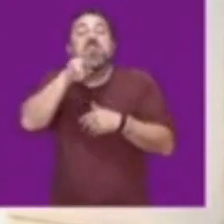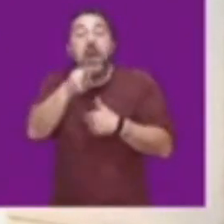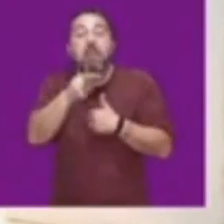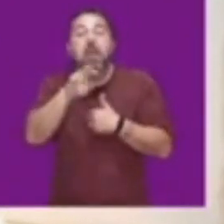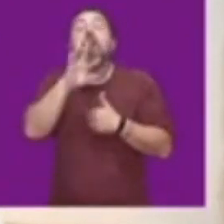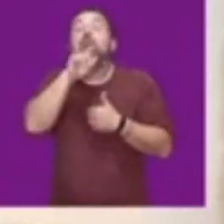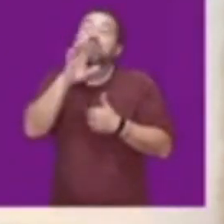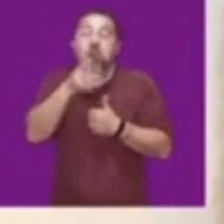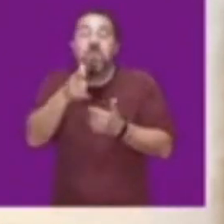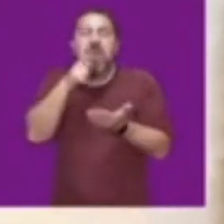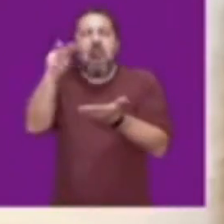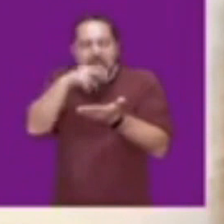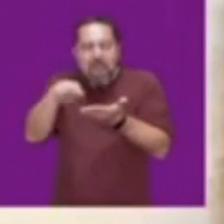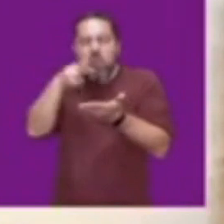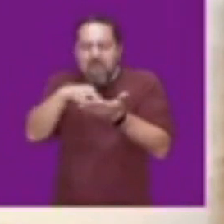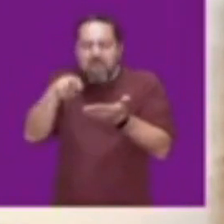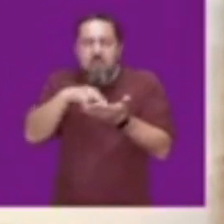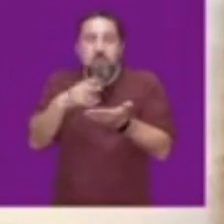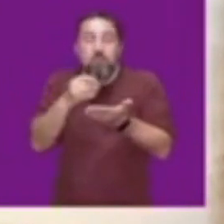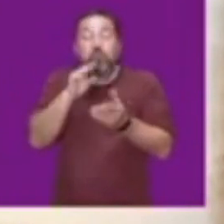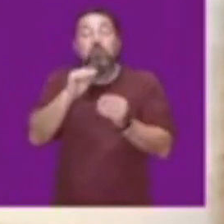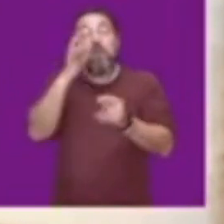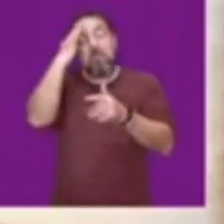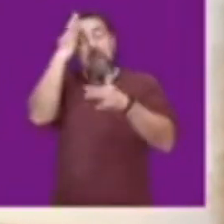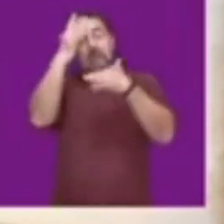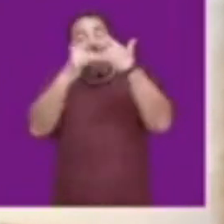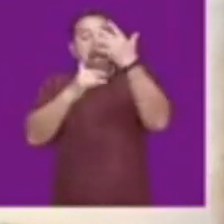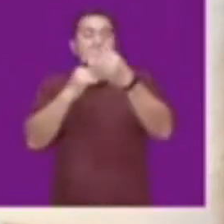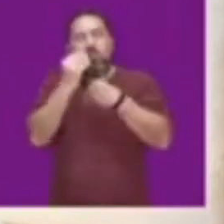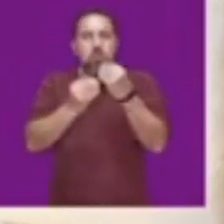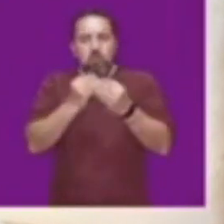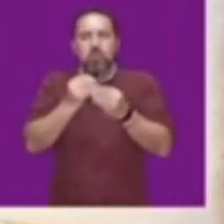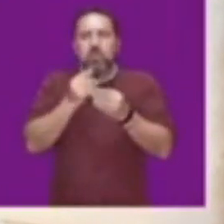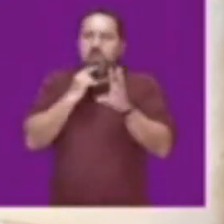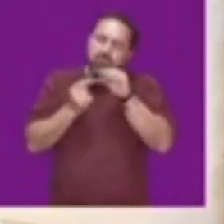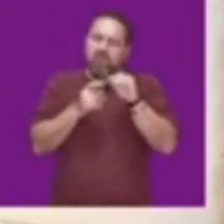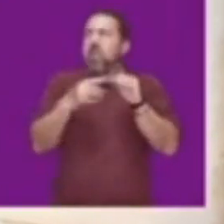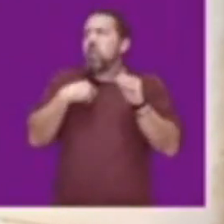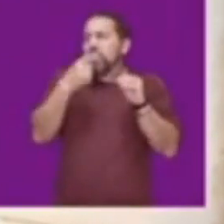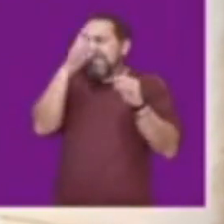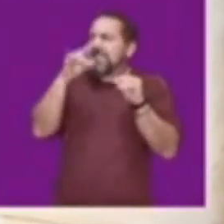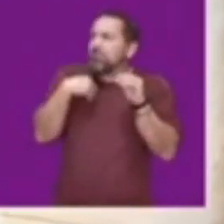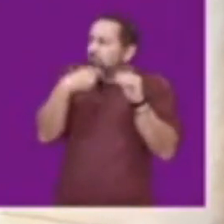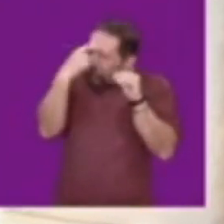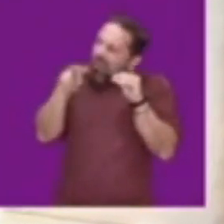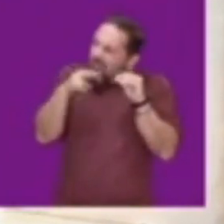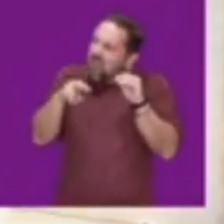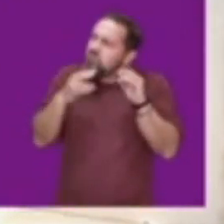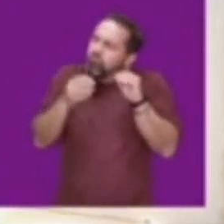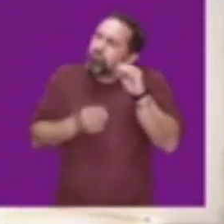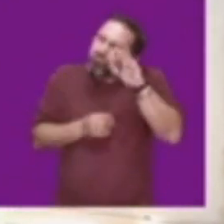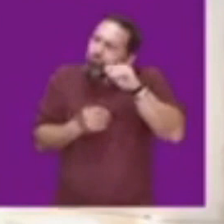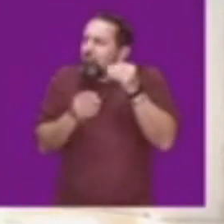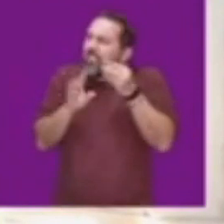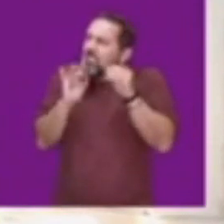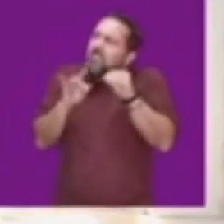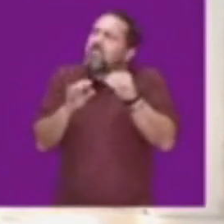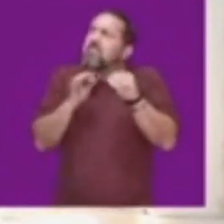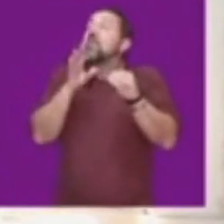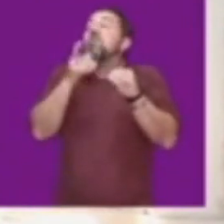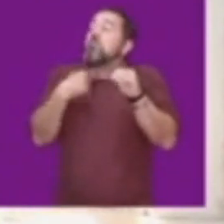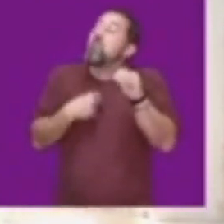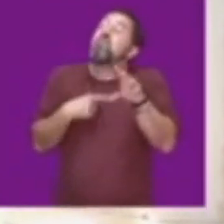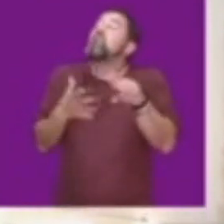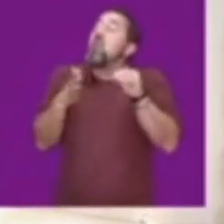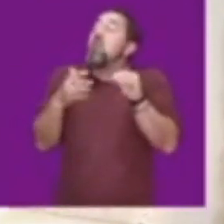hablan porque han leído mucho y utilizan mucho su imaginación. Y sí, eso de leer, yo sé leer mucho, efectivamente,